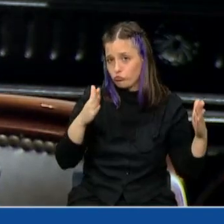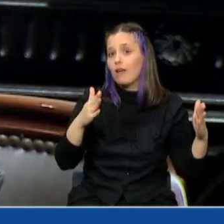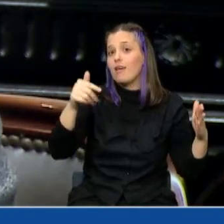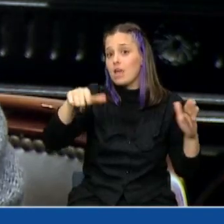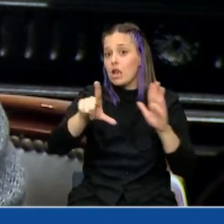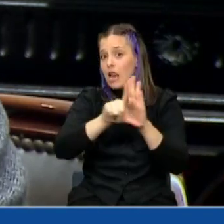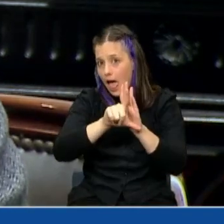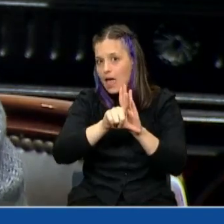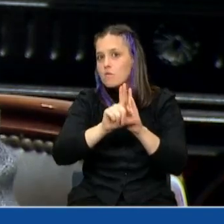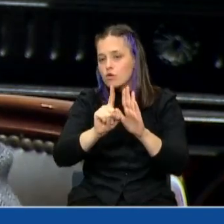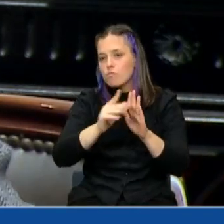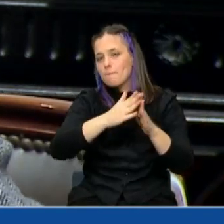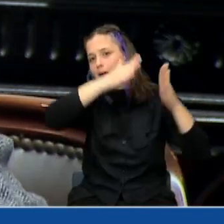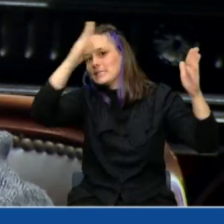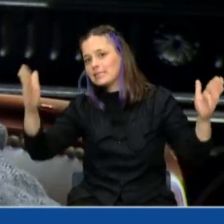3,